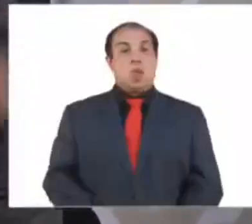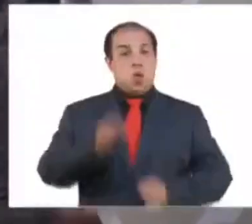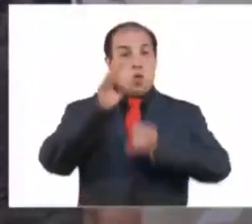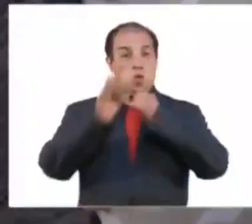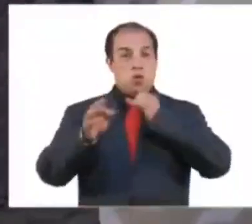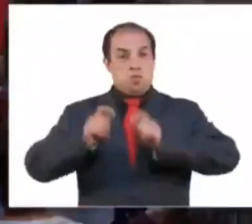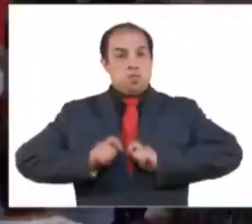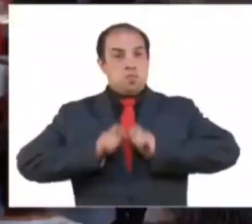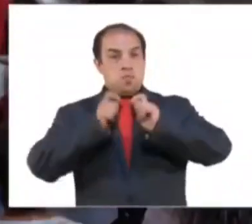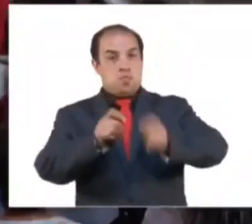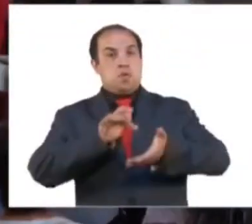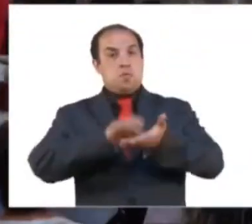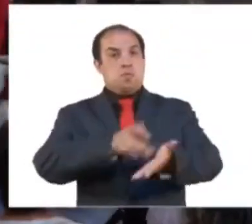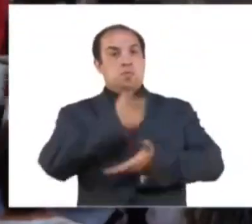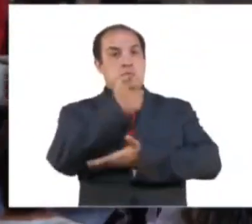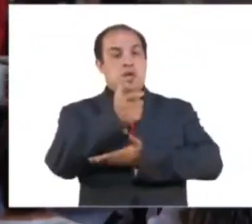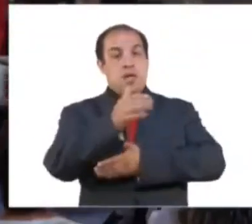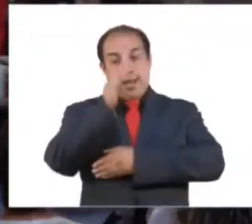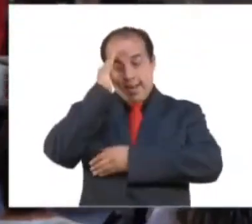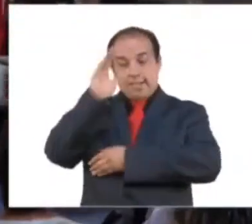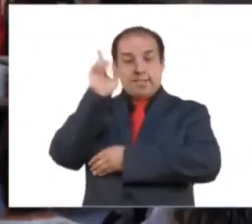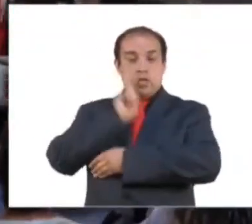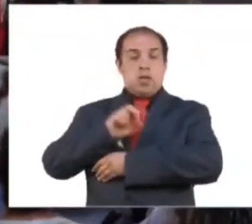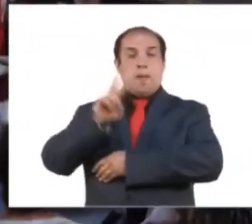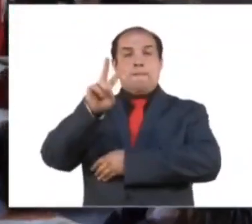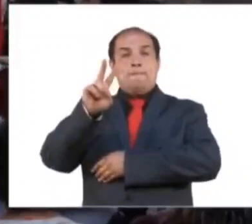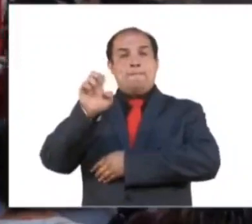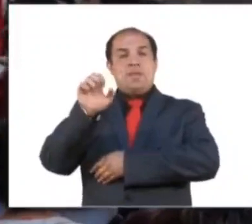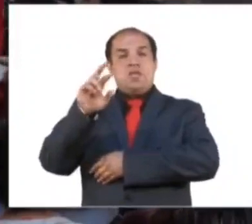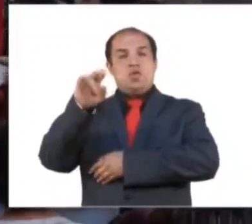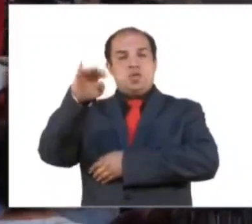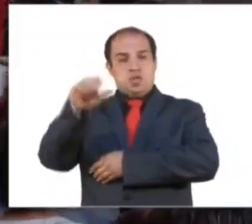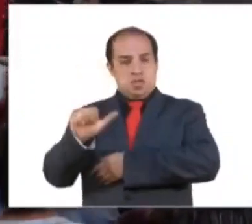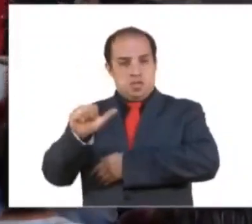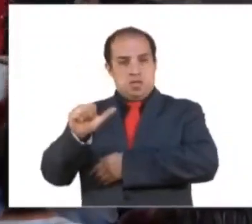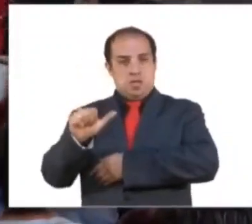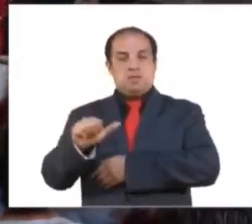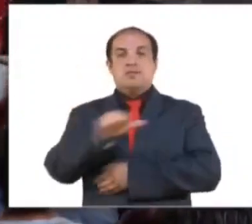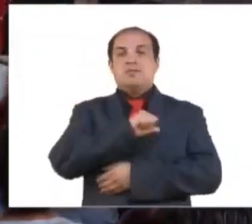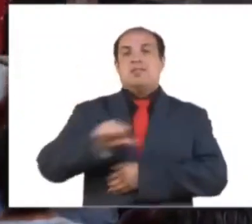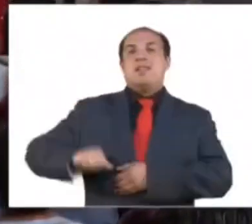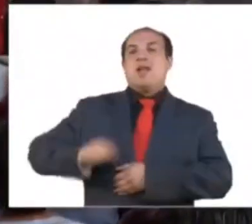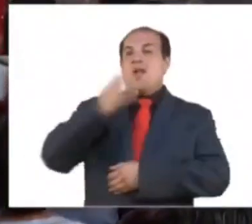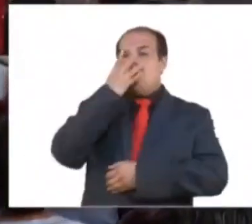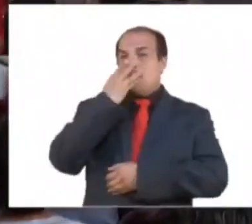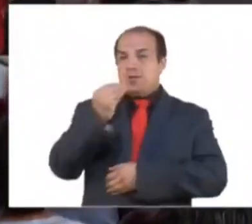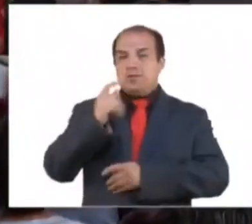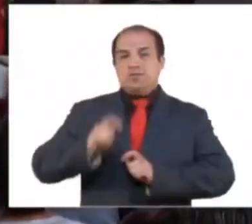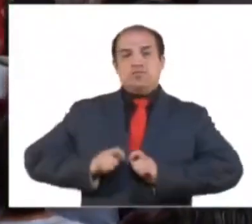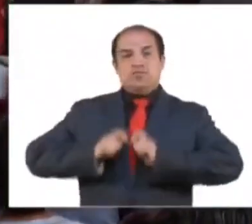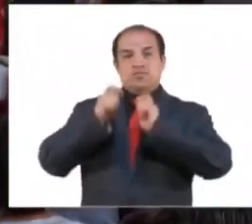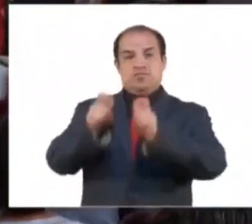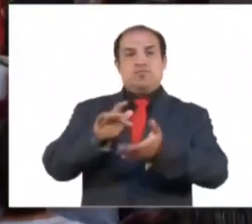Finalmente recibe su recurso la señora Verónica Noemí García Valdés de la Alcaldía Coyoacán.